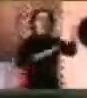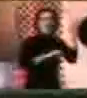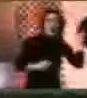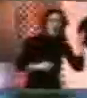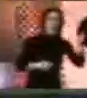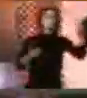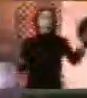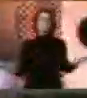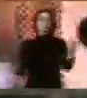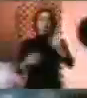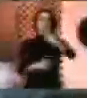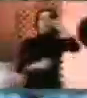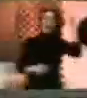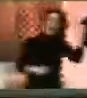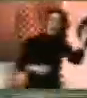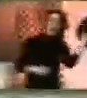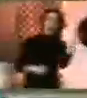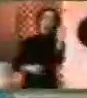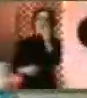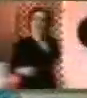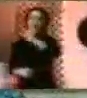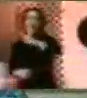de robar.